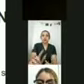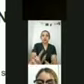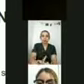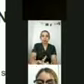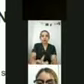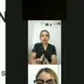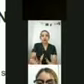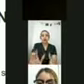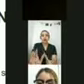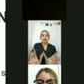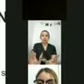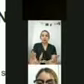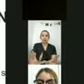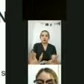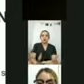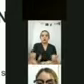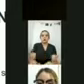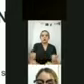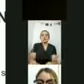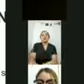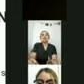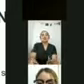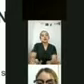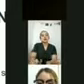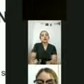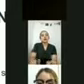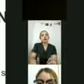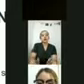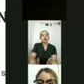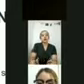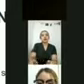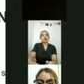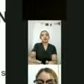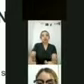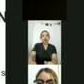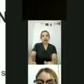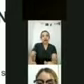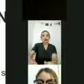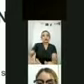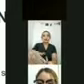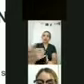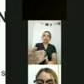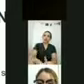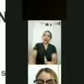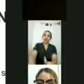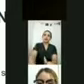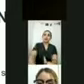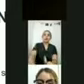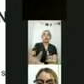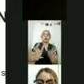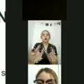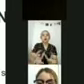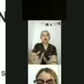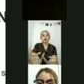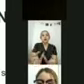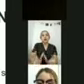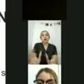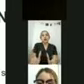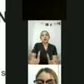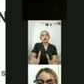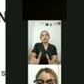significan letreros, entre otras cosas. Entonces, ya sabemos que los niños tienen que entrar a una etapa de escolarización